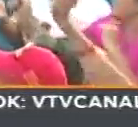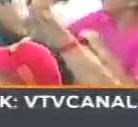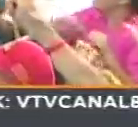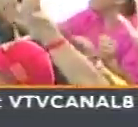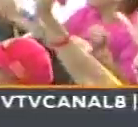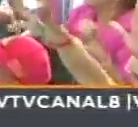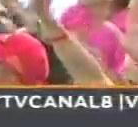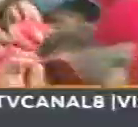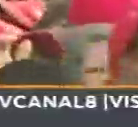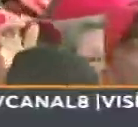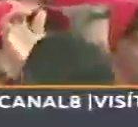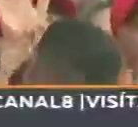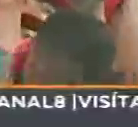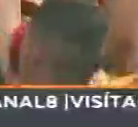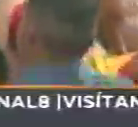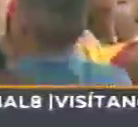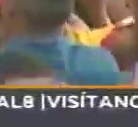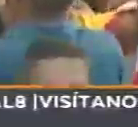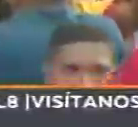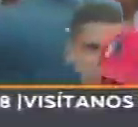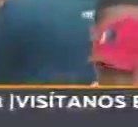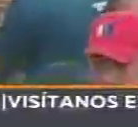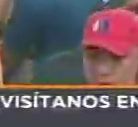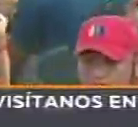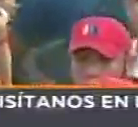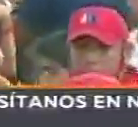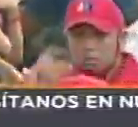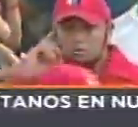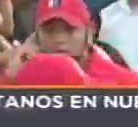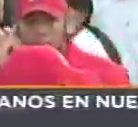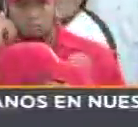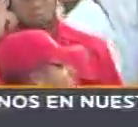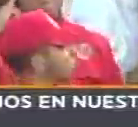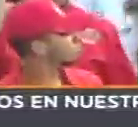con horas suelo